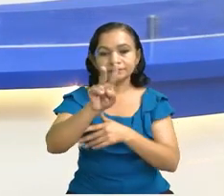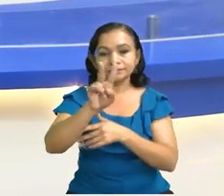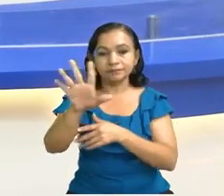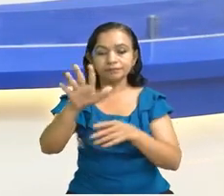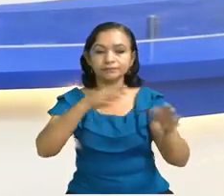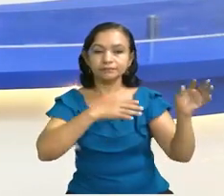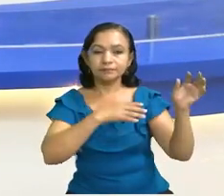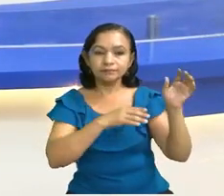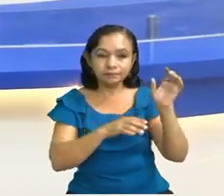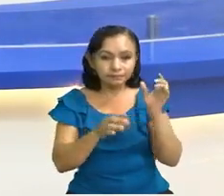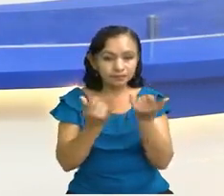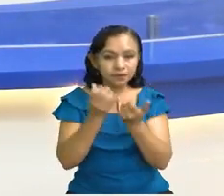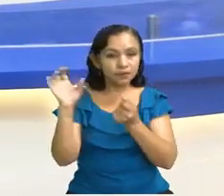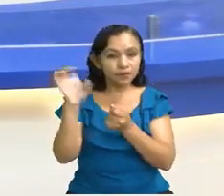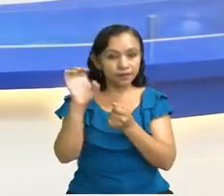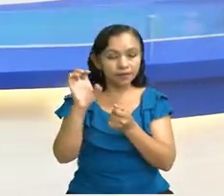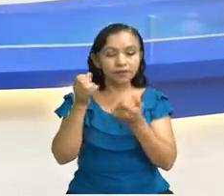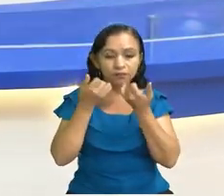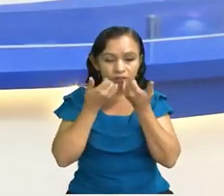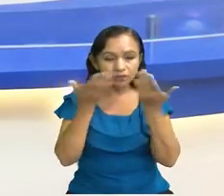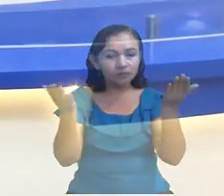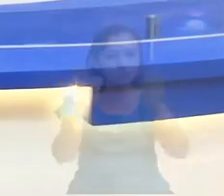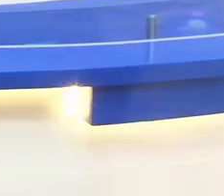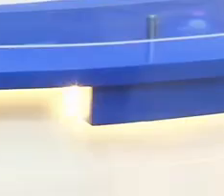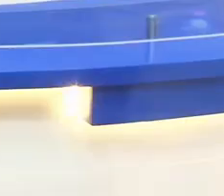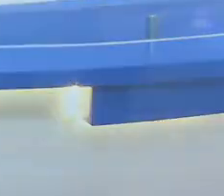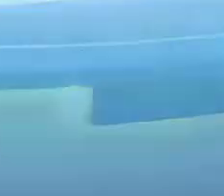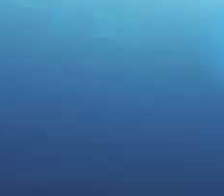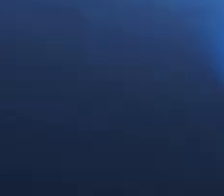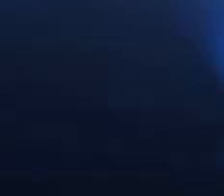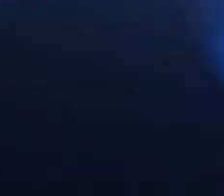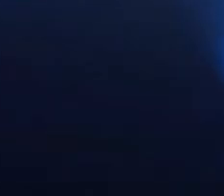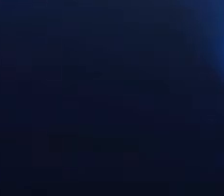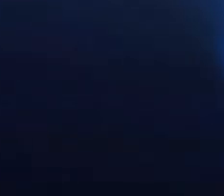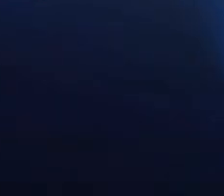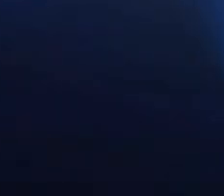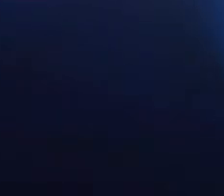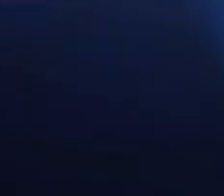enero. Luis Escoto nos brinda más información.